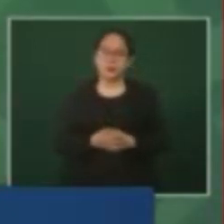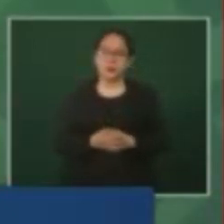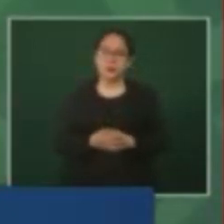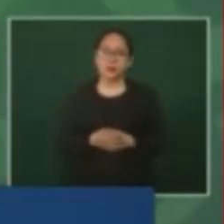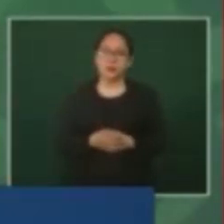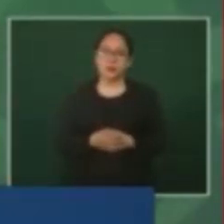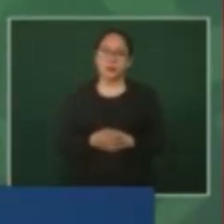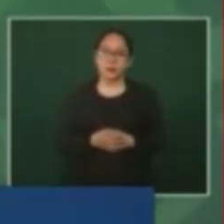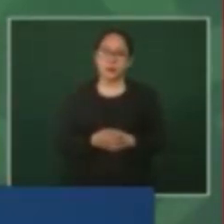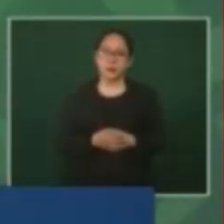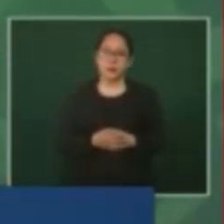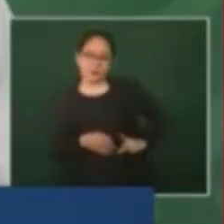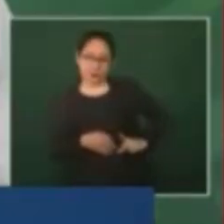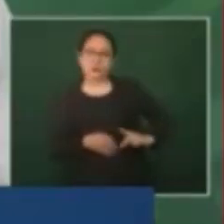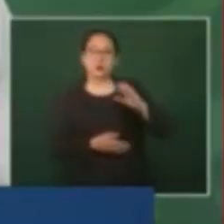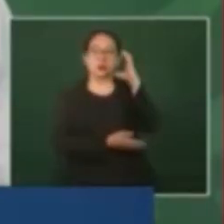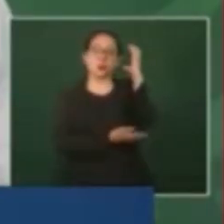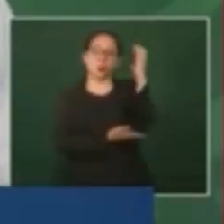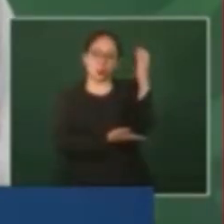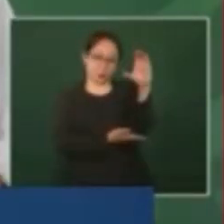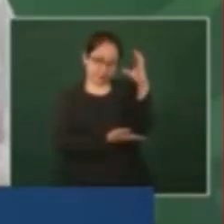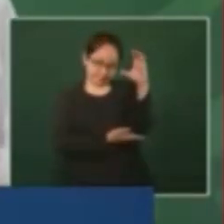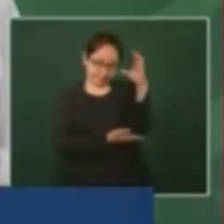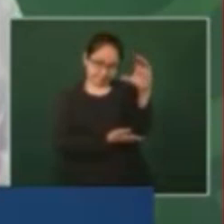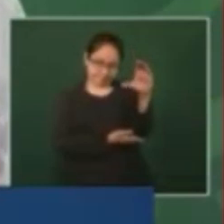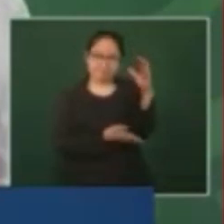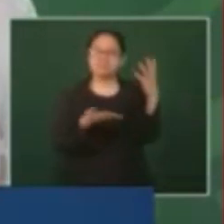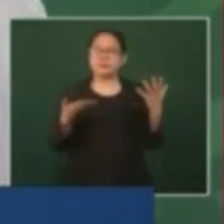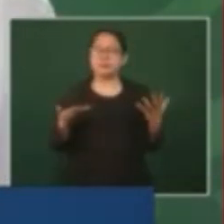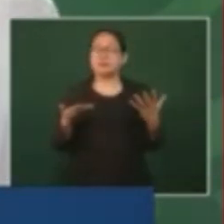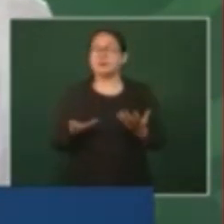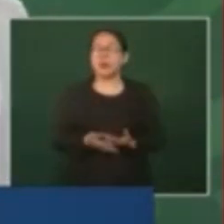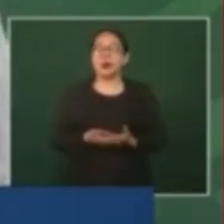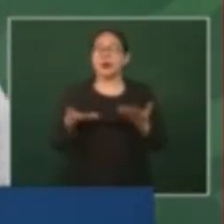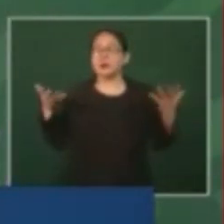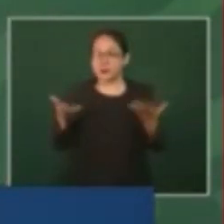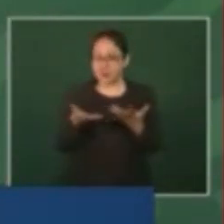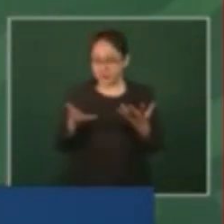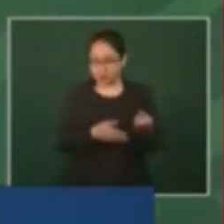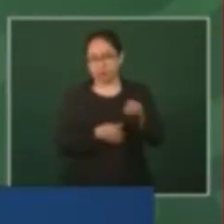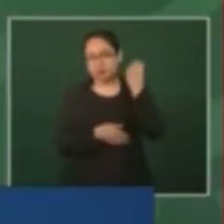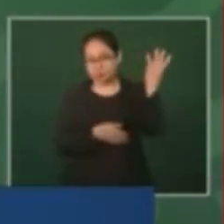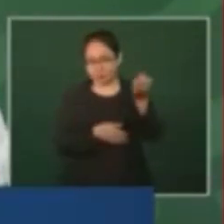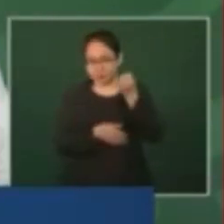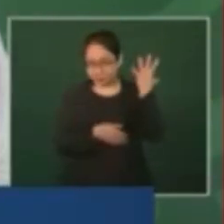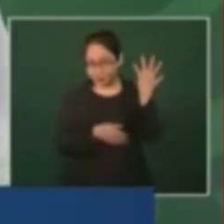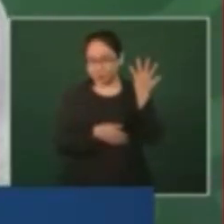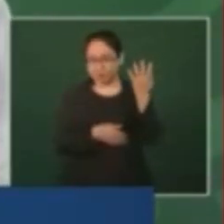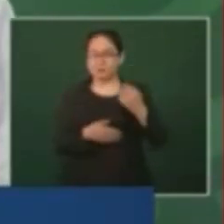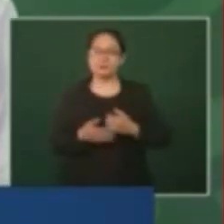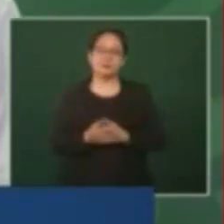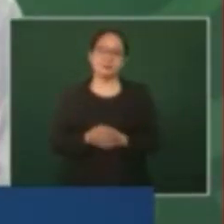agravando y que, pues tú lo sabes muy bien y lo conoce la audiencia, en los últimos meses se ha manifestado a través de la contrarreforma en